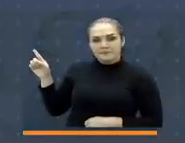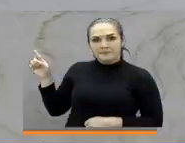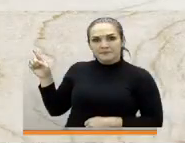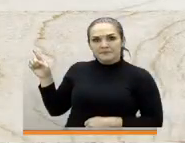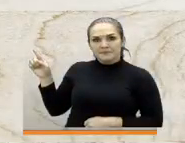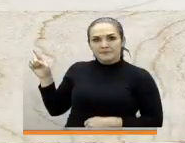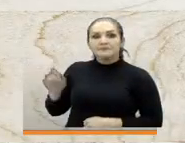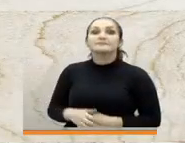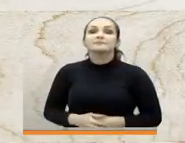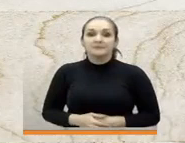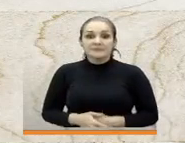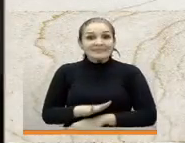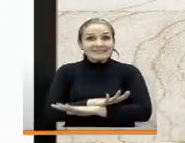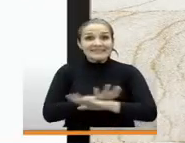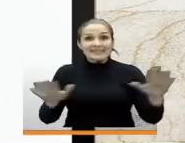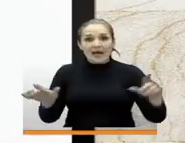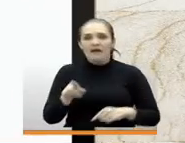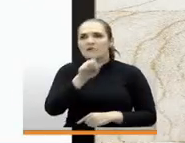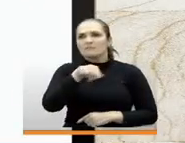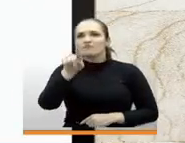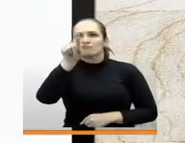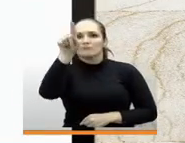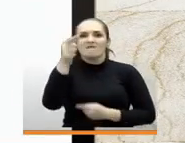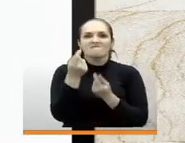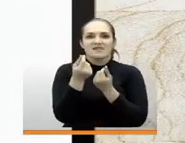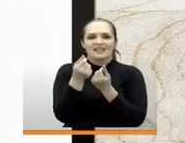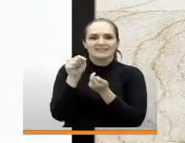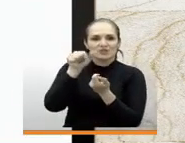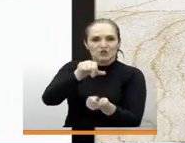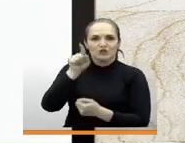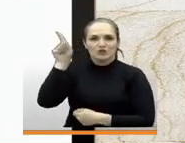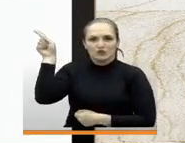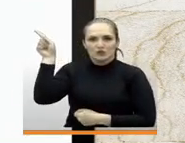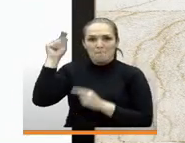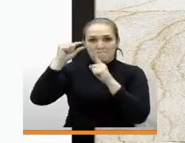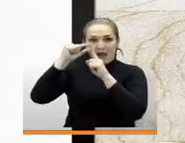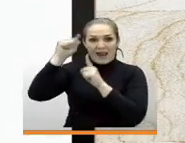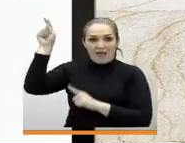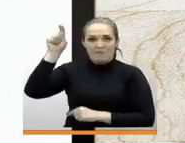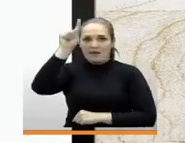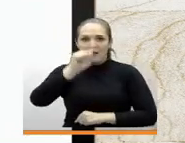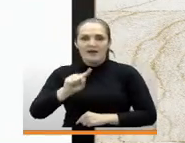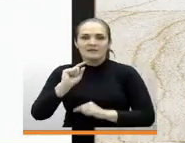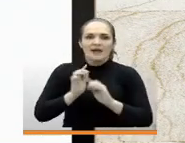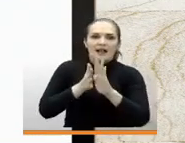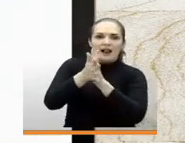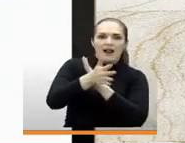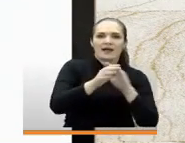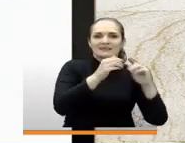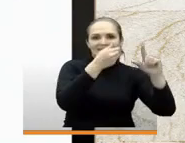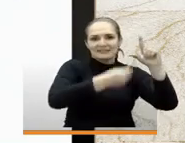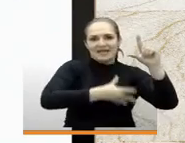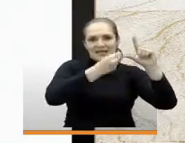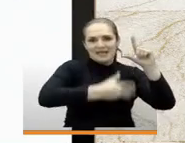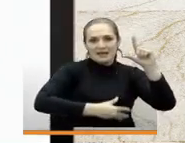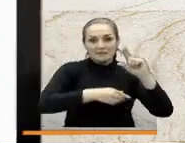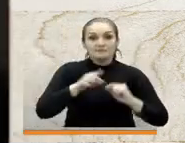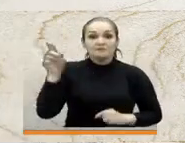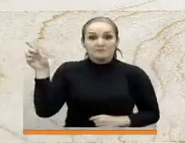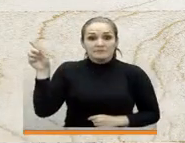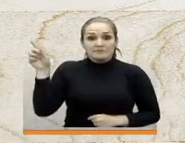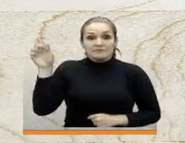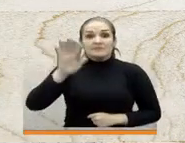www.proimagenescolombia.com/relatos/. Allí tendrá que ingresar sobre la opción financiación y luego dar clic sobre la pestaña Relatos en serie. Allí encontrará